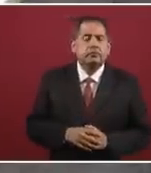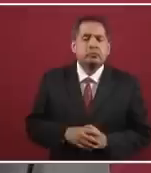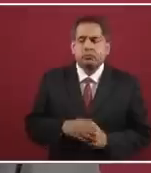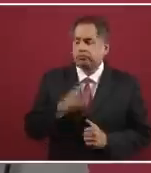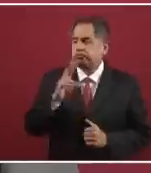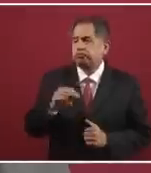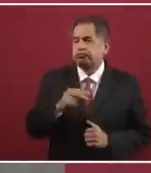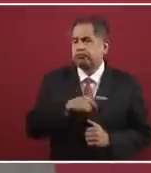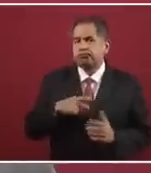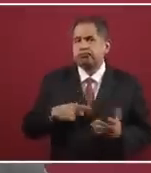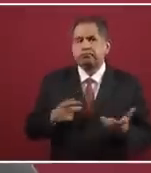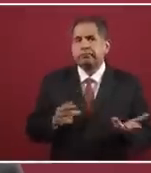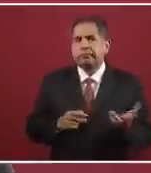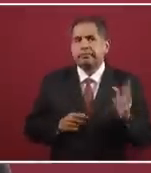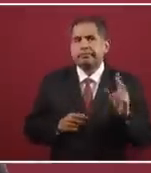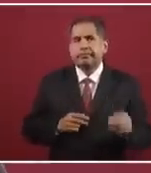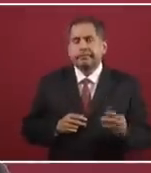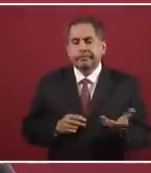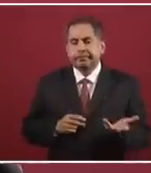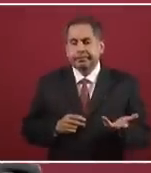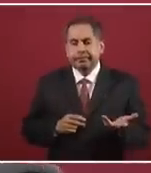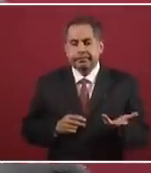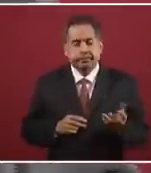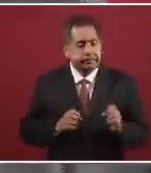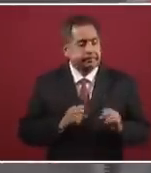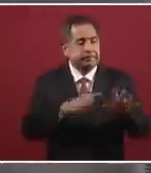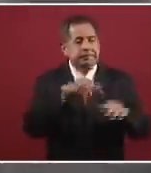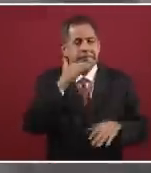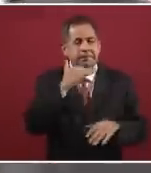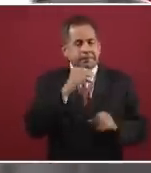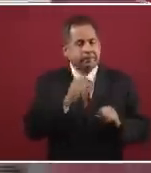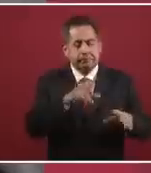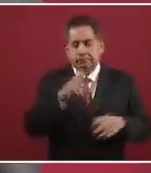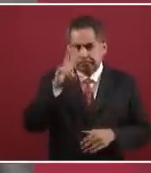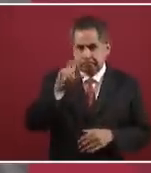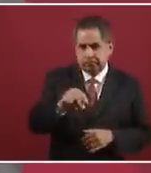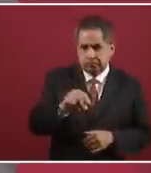no permitir la corrupción